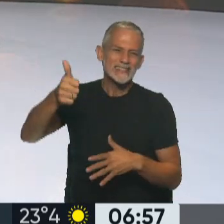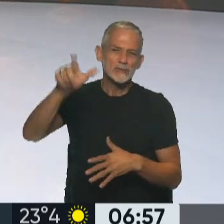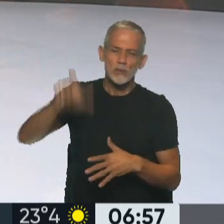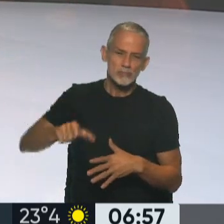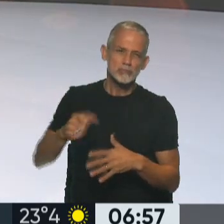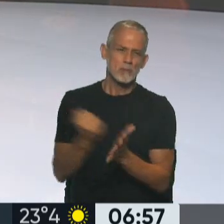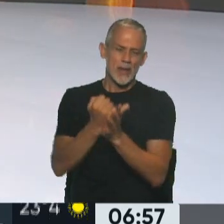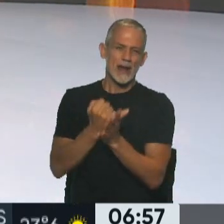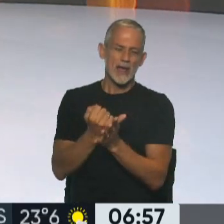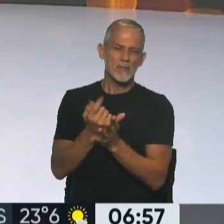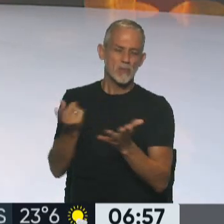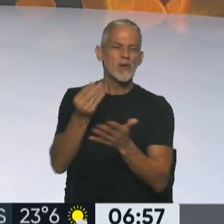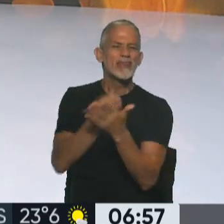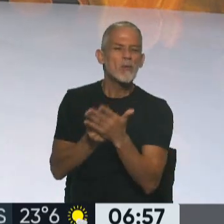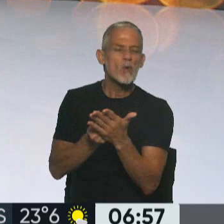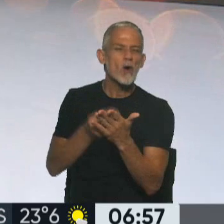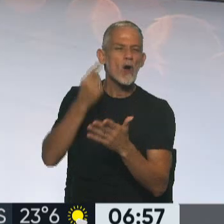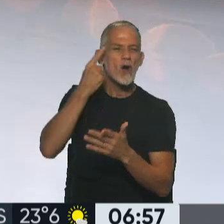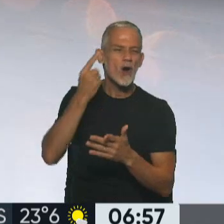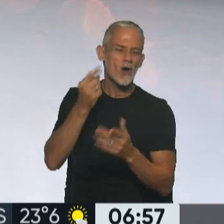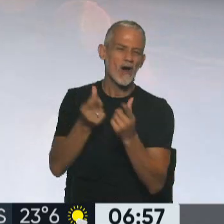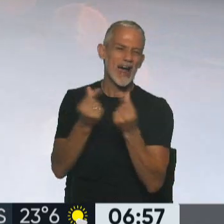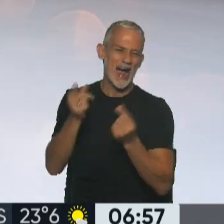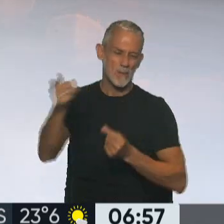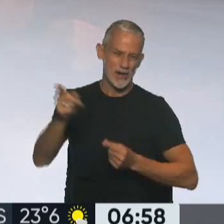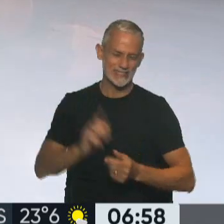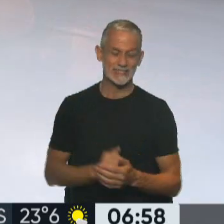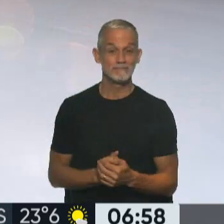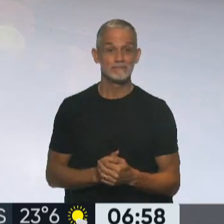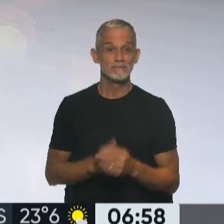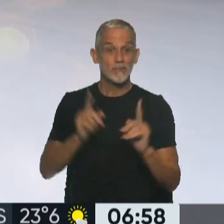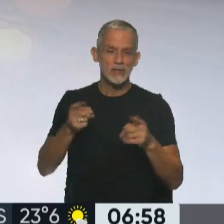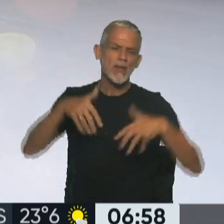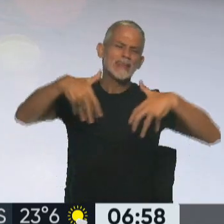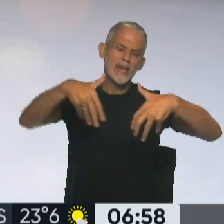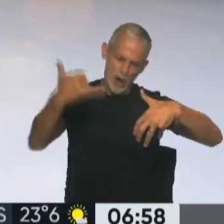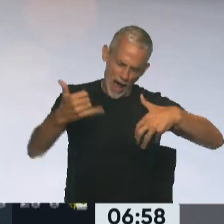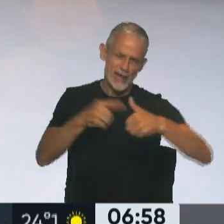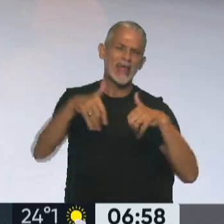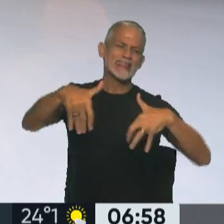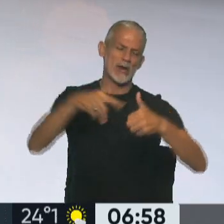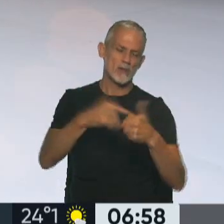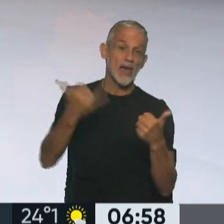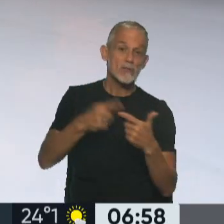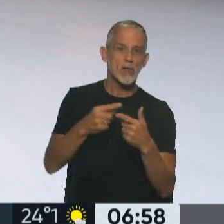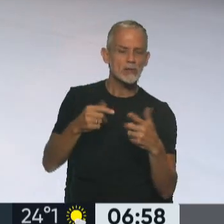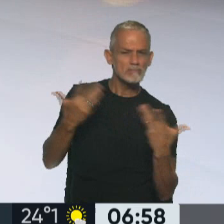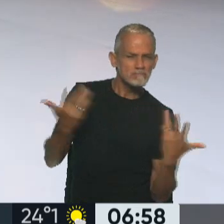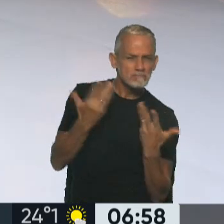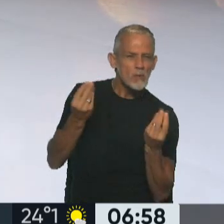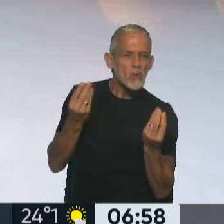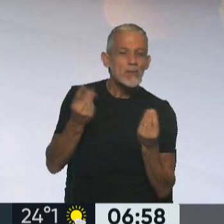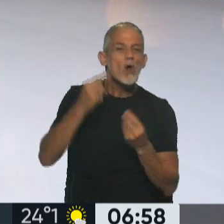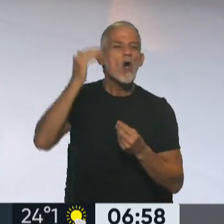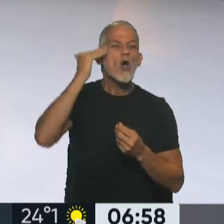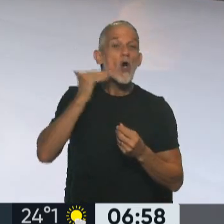la historieta o del anime, hablamos de la animación japonesa, pero además, ¿crees terror? Hay una de terror, hay una de suspenso que llega desde